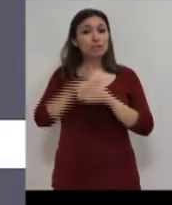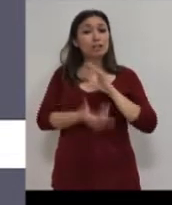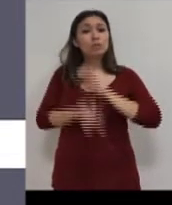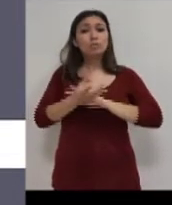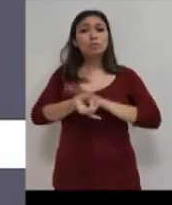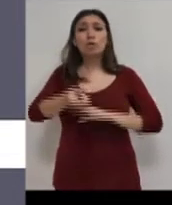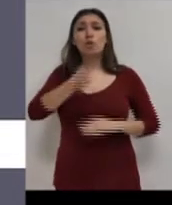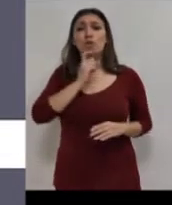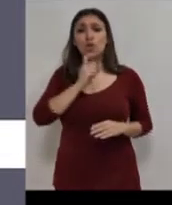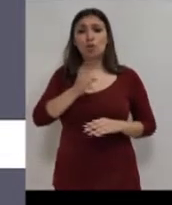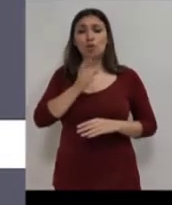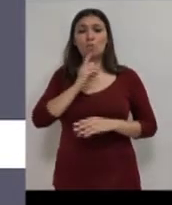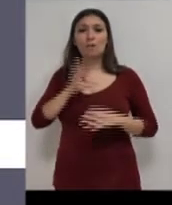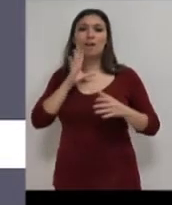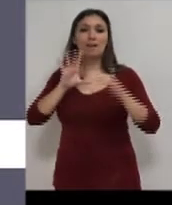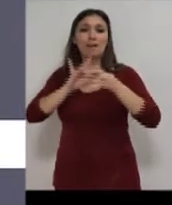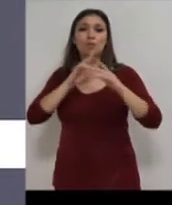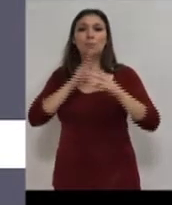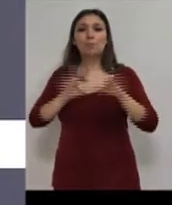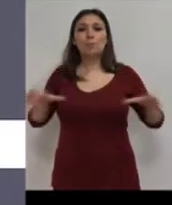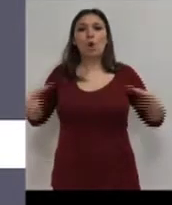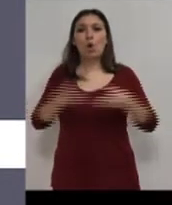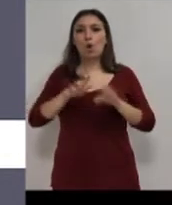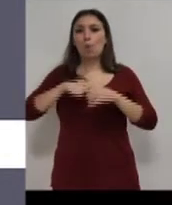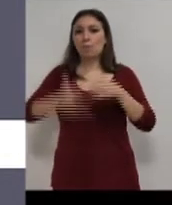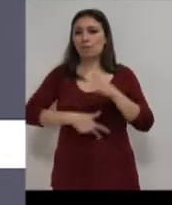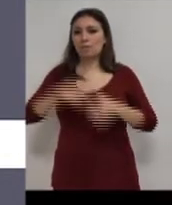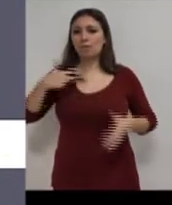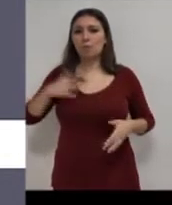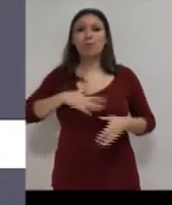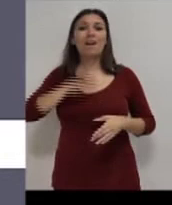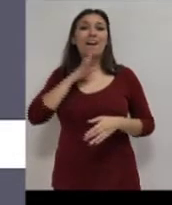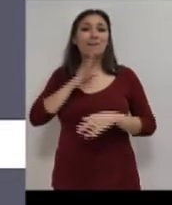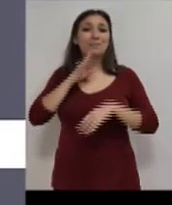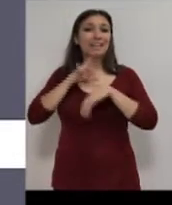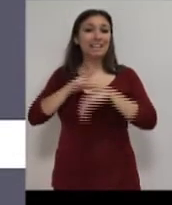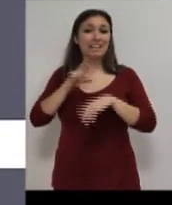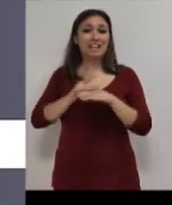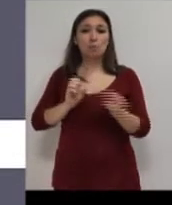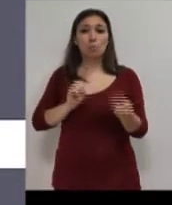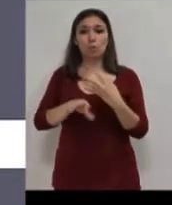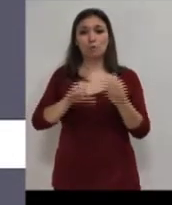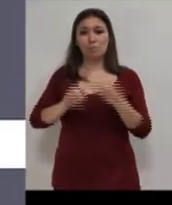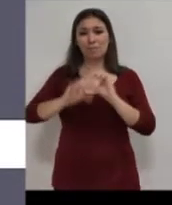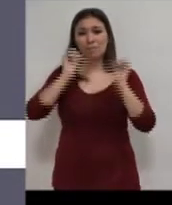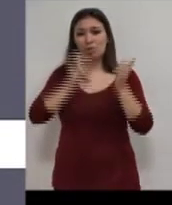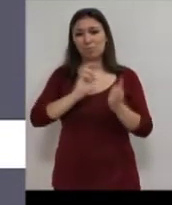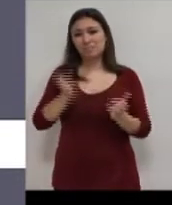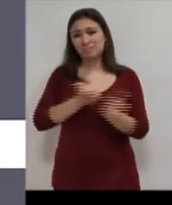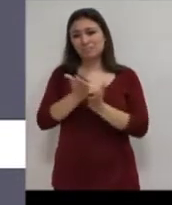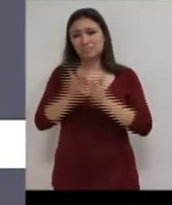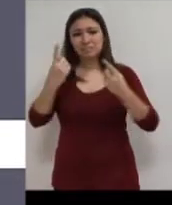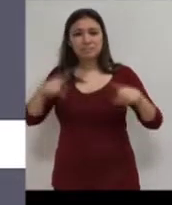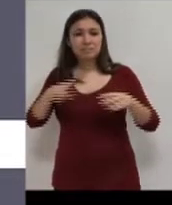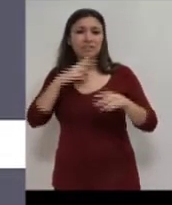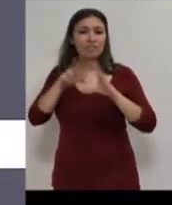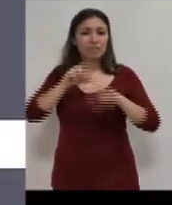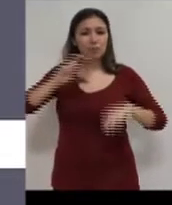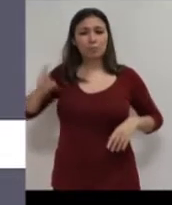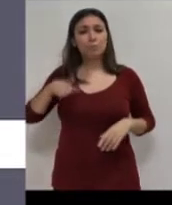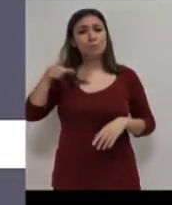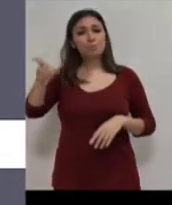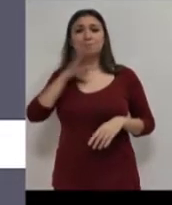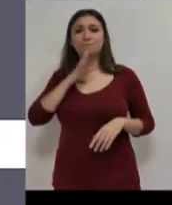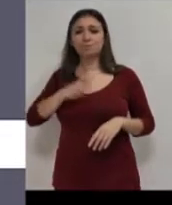de contenidos generados a través de la comunidad y que ayuda a descubrir y escuchar guías multimedia, ¿no?